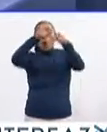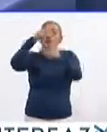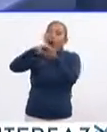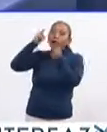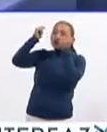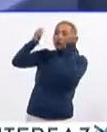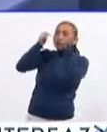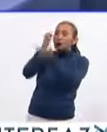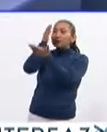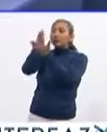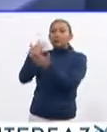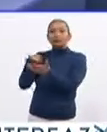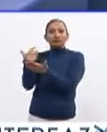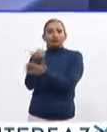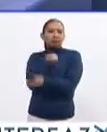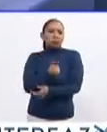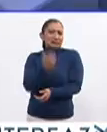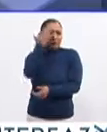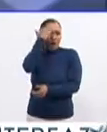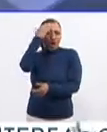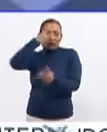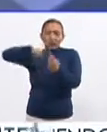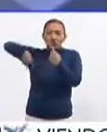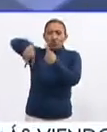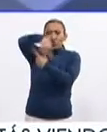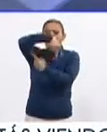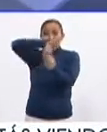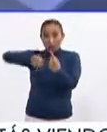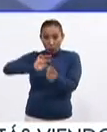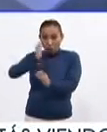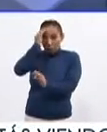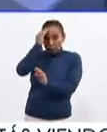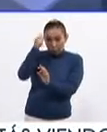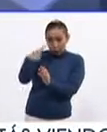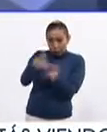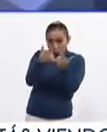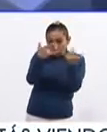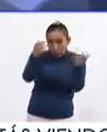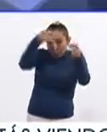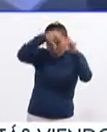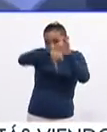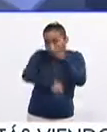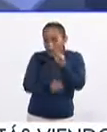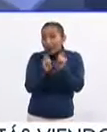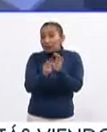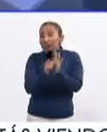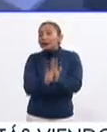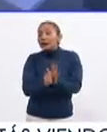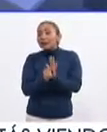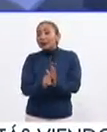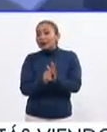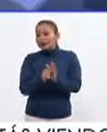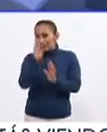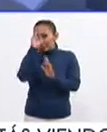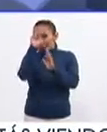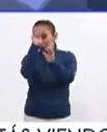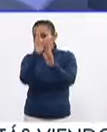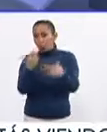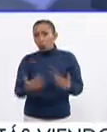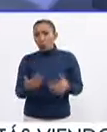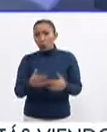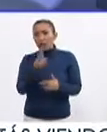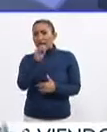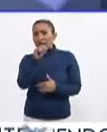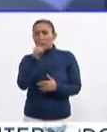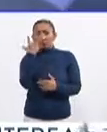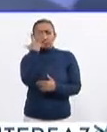turísticos, a estos famosísimos voladores de Papantla, pero a lo mejor no todos conocíamos bien cuál es el significado de este ritual ancestral de nuestro país. Un